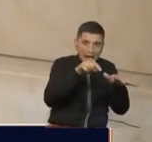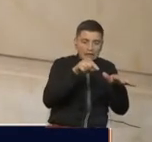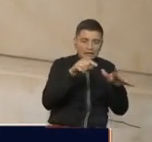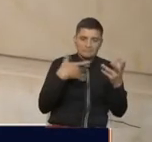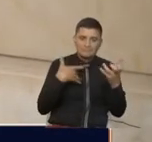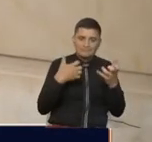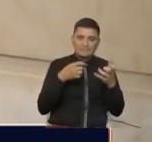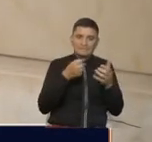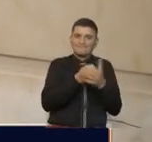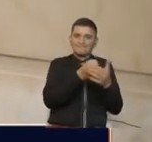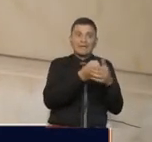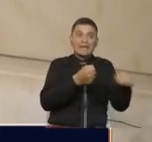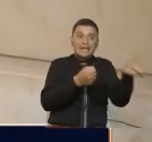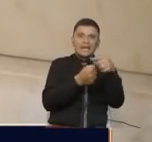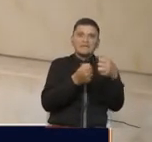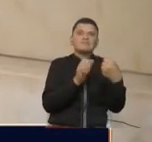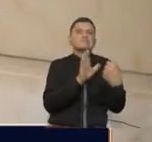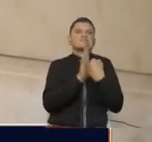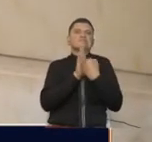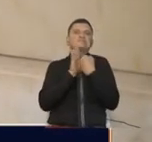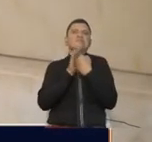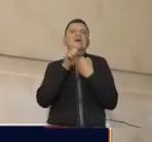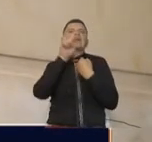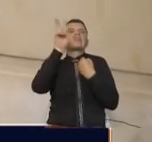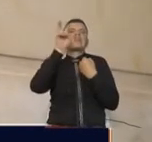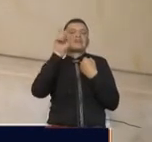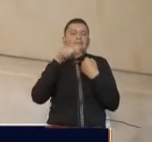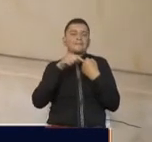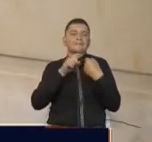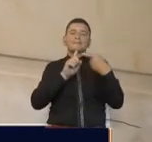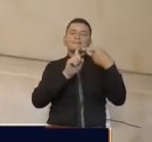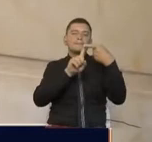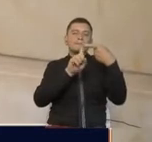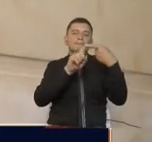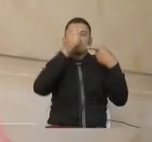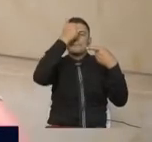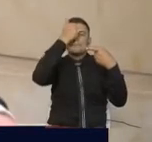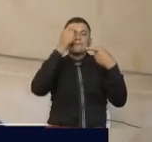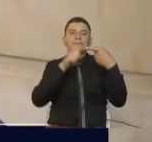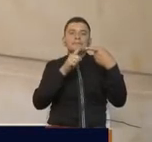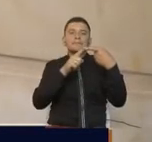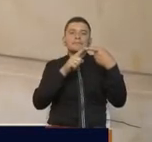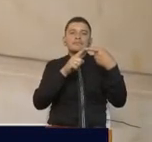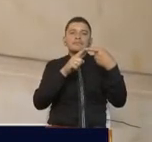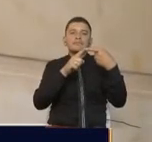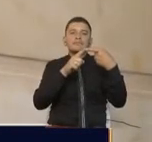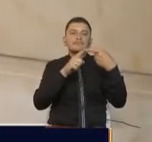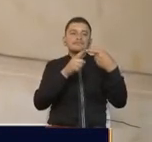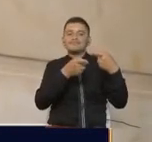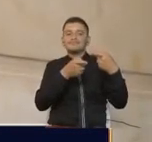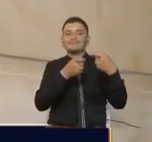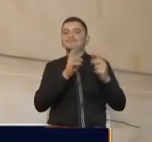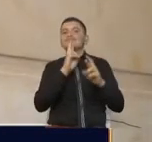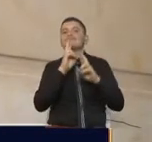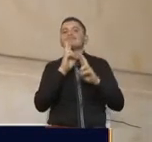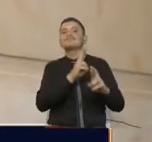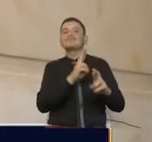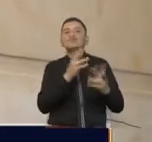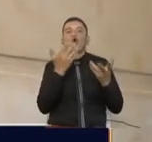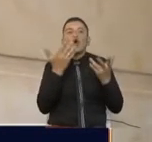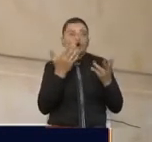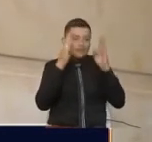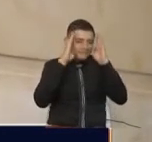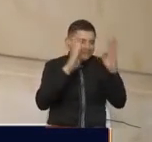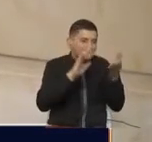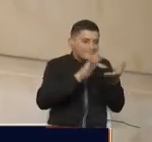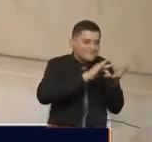En lo que insiste La Mojana es, en primer lugar, que se le diga cómo se va a atender